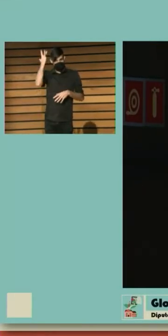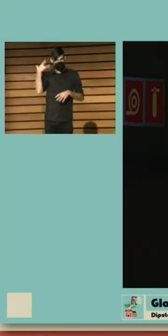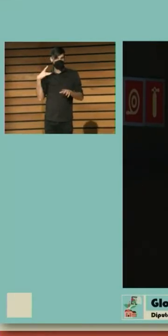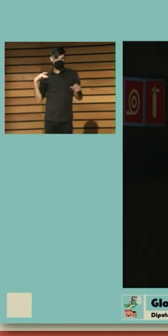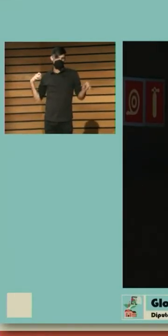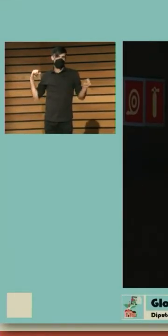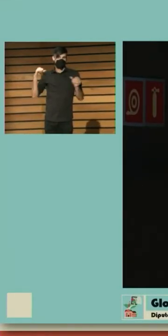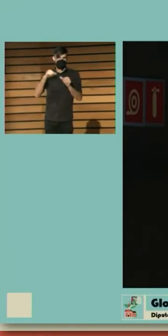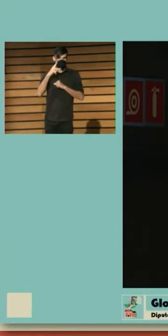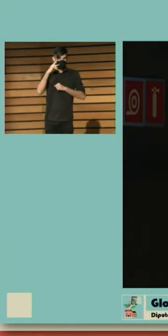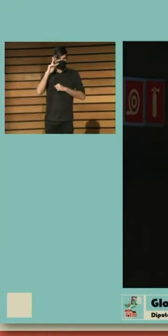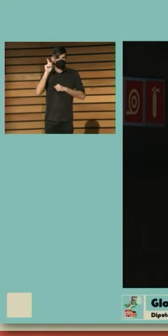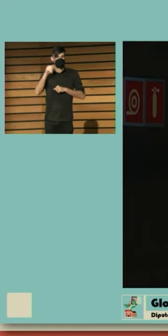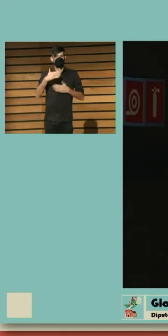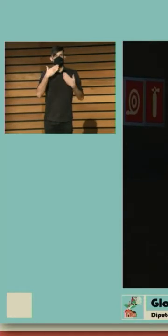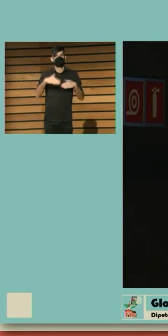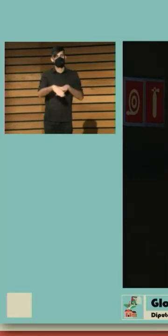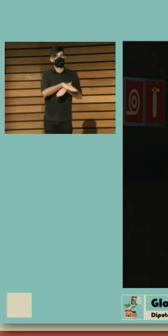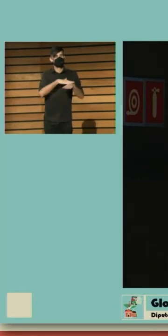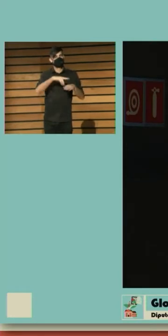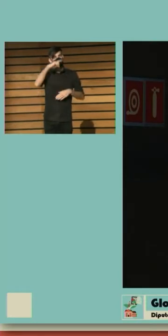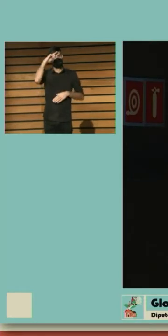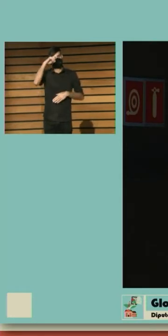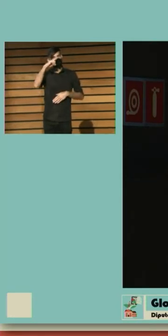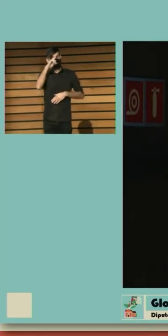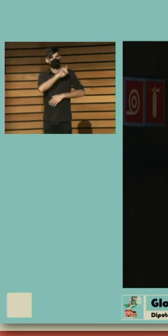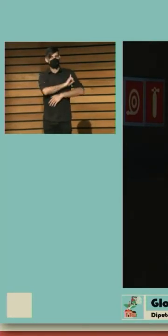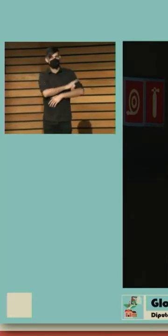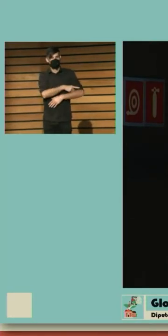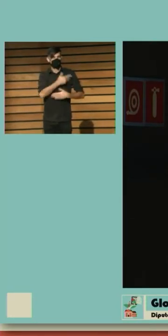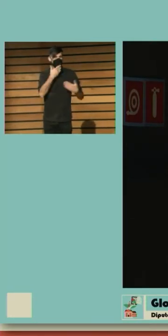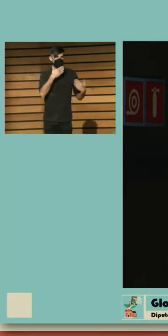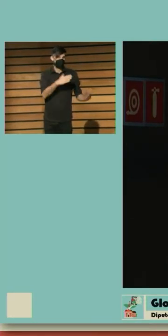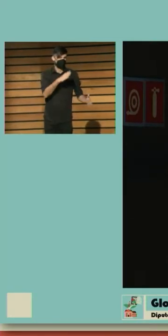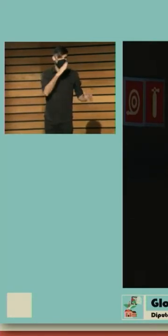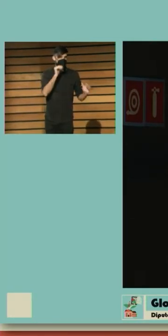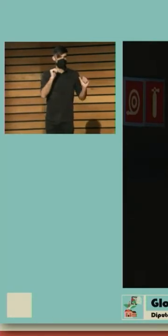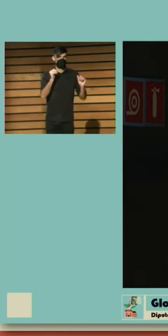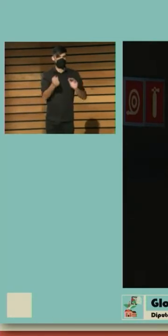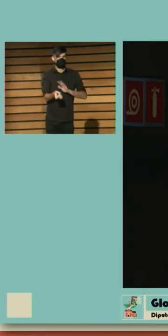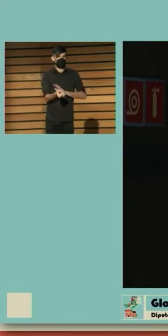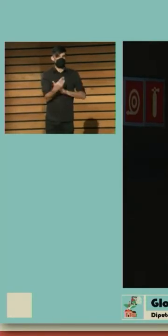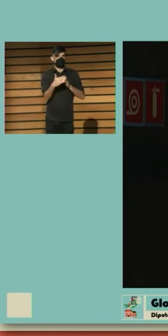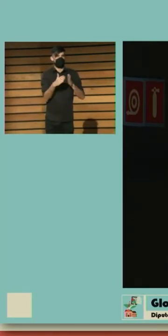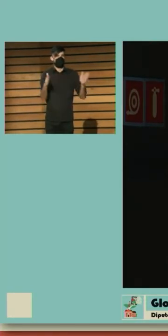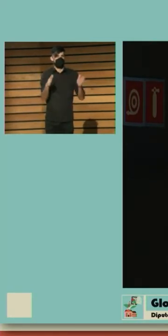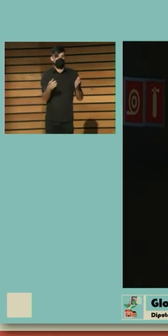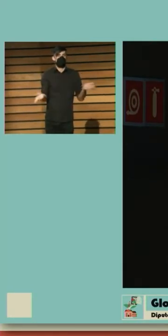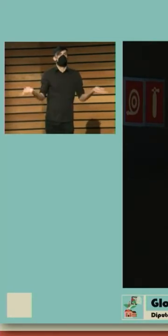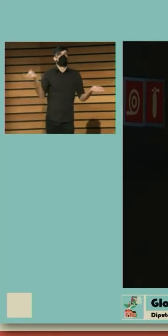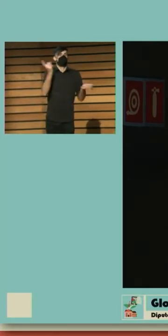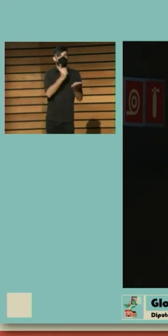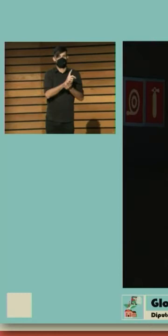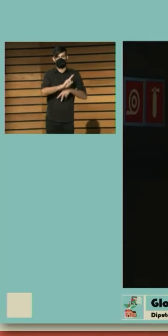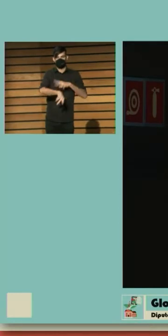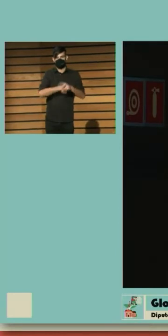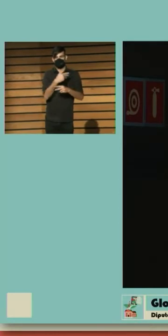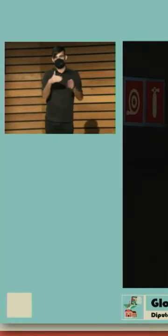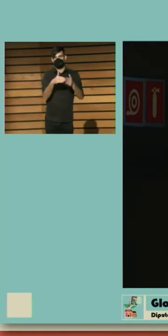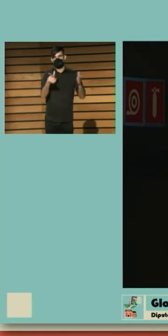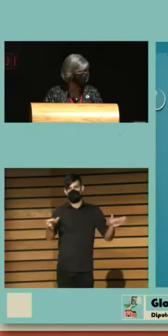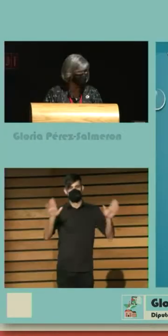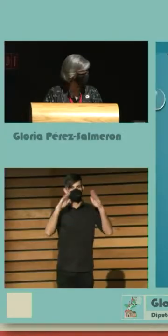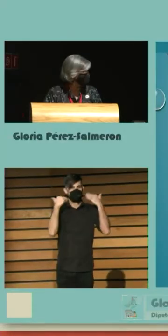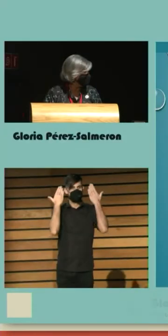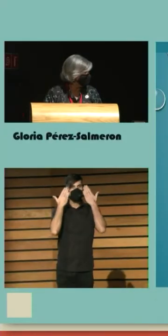dar las gracias al Ministerio de Cultura y Deporte, por supuesto, por iniciar de nuevo, reiniciar de nuevo este congreso e